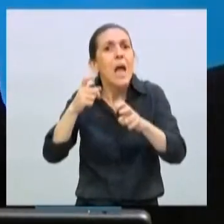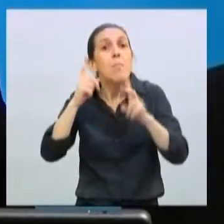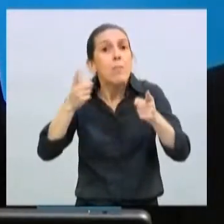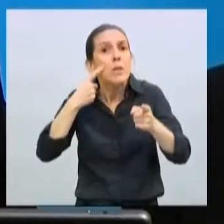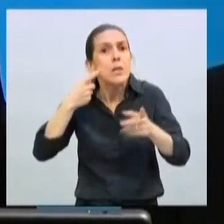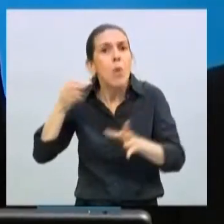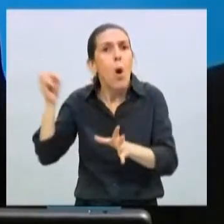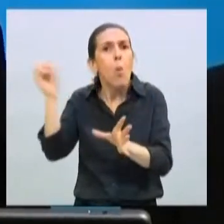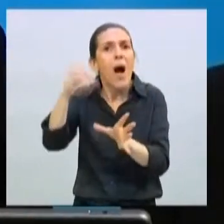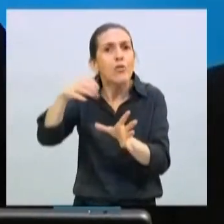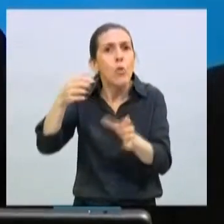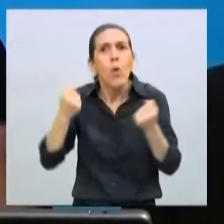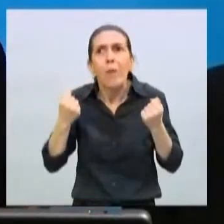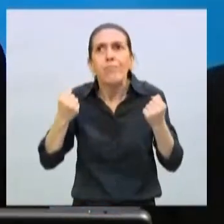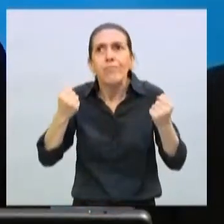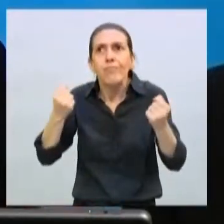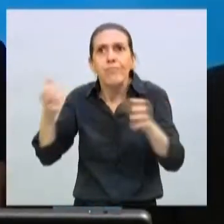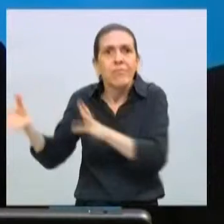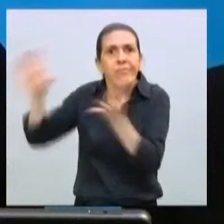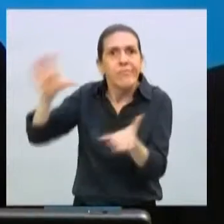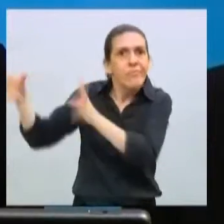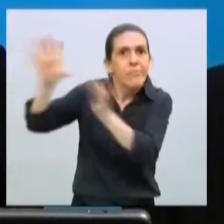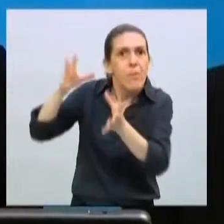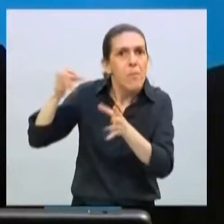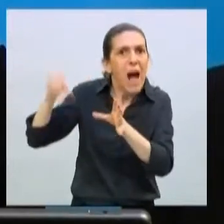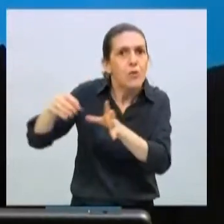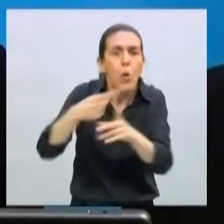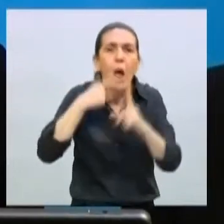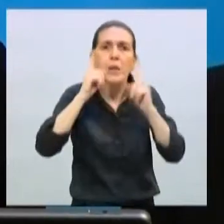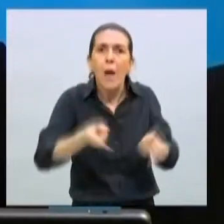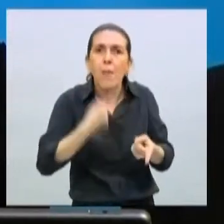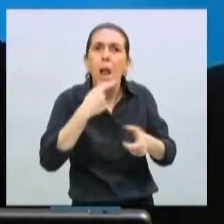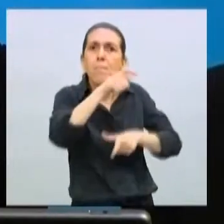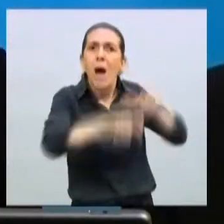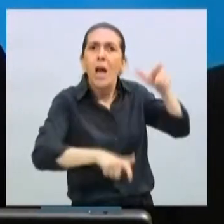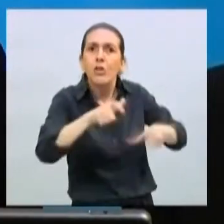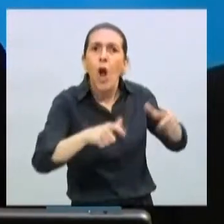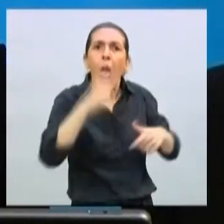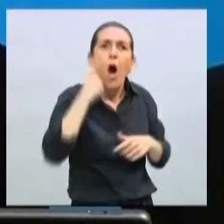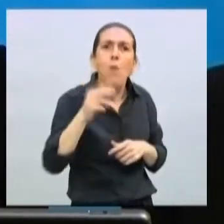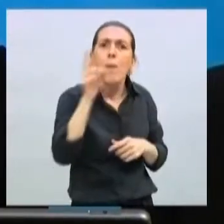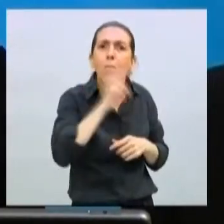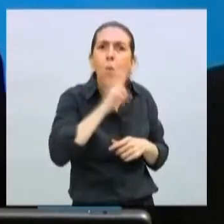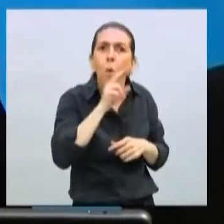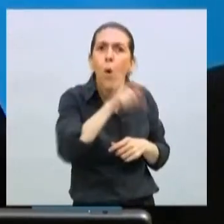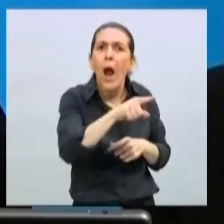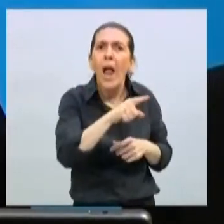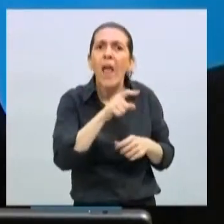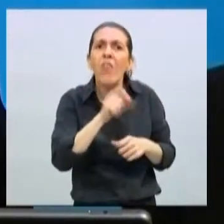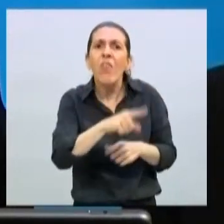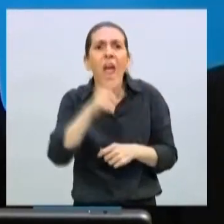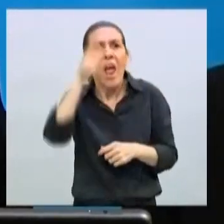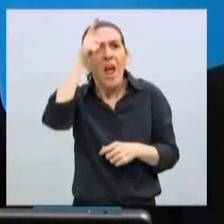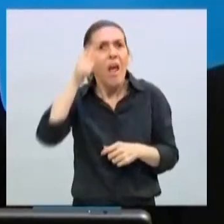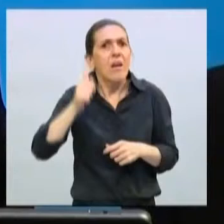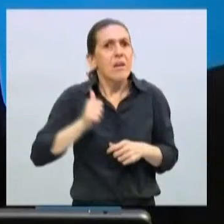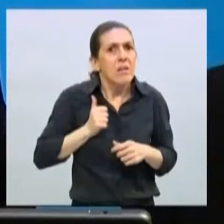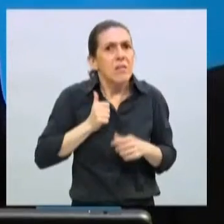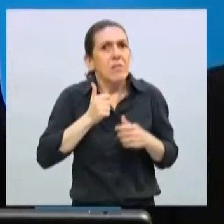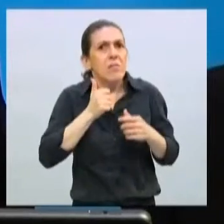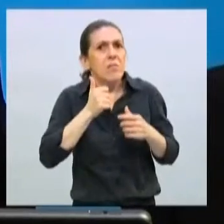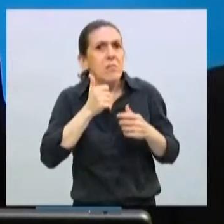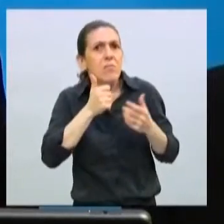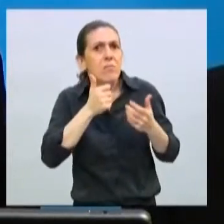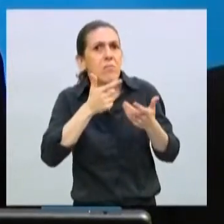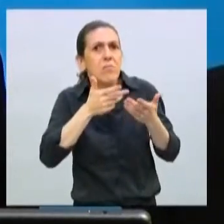residuos, qué sé yo, son infinitos, a los miembros, hombres y mujeres de las Fuerzas de Seguridad y de las Fuerzas Armadas.